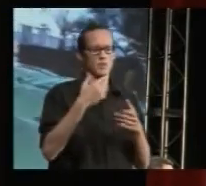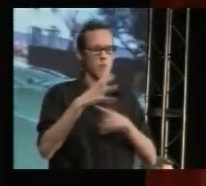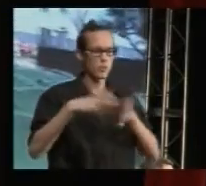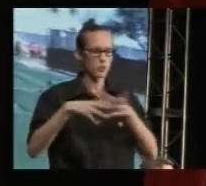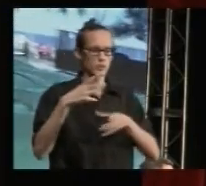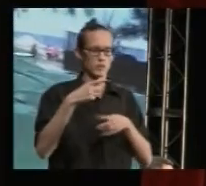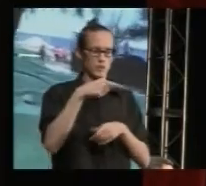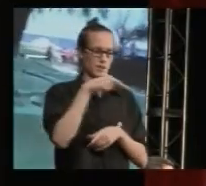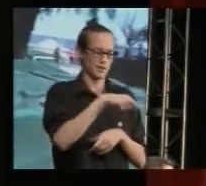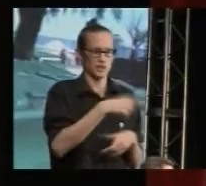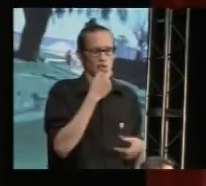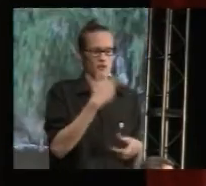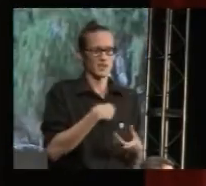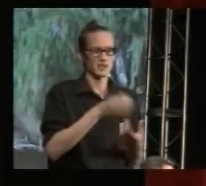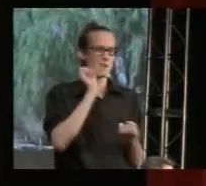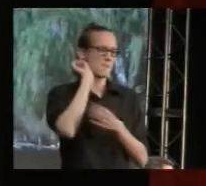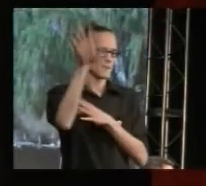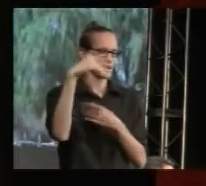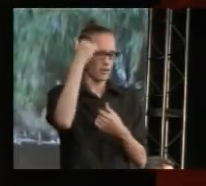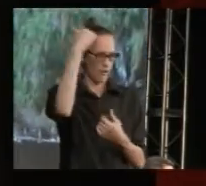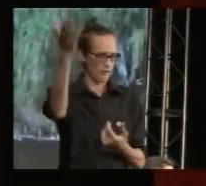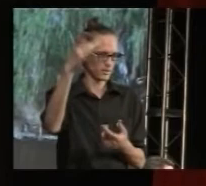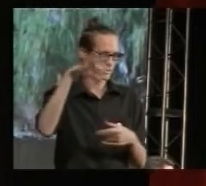son fácilmente exportables. Estamos hablando del parque